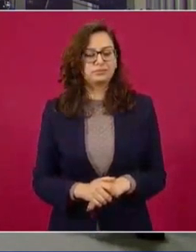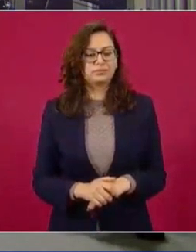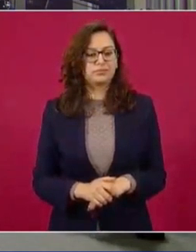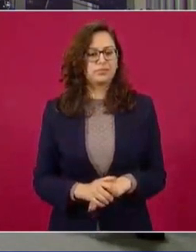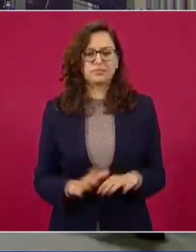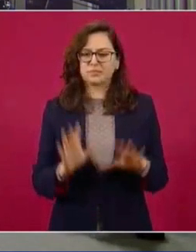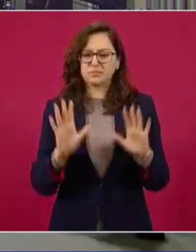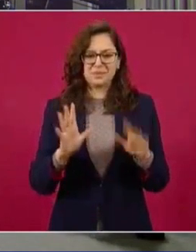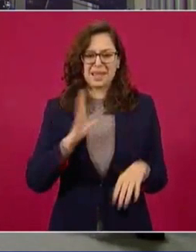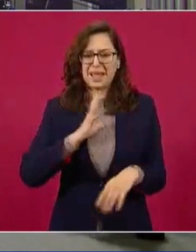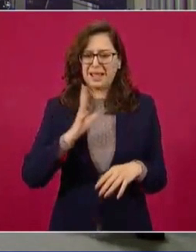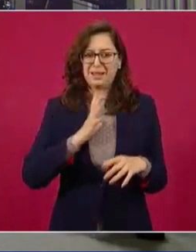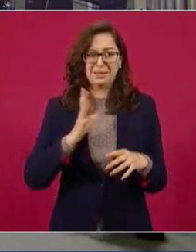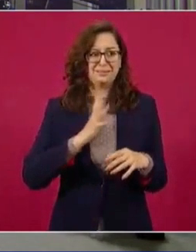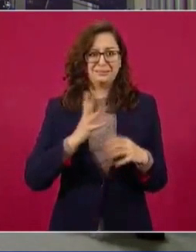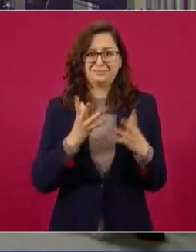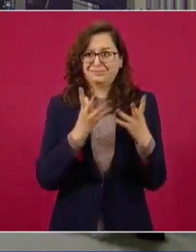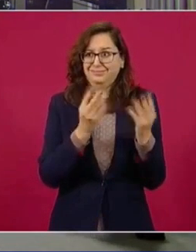de cualquier otro